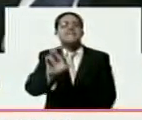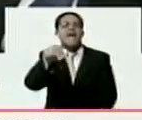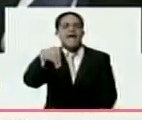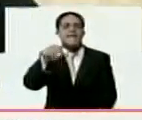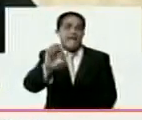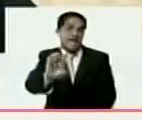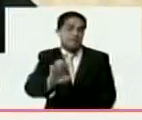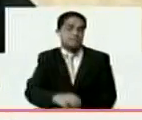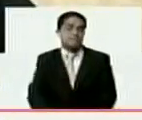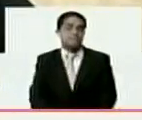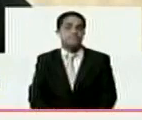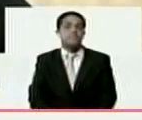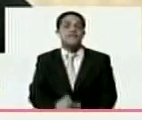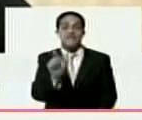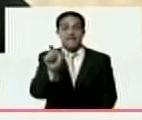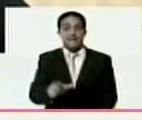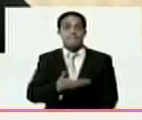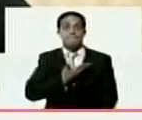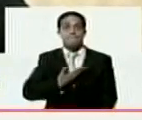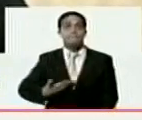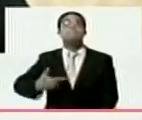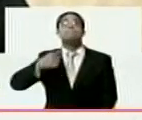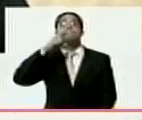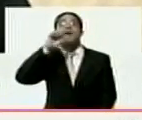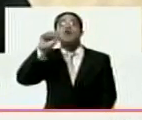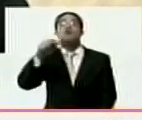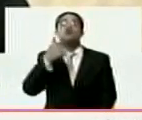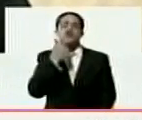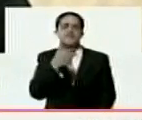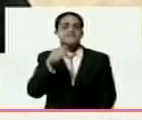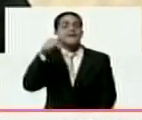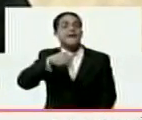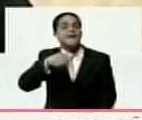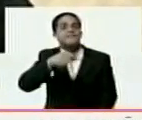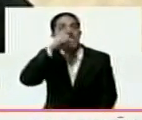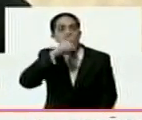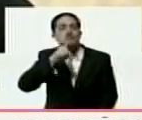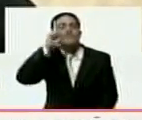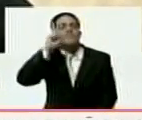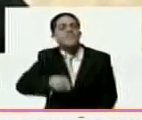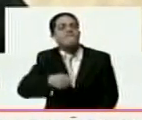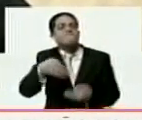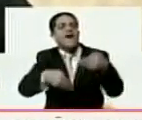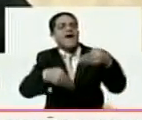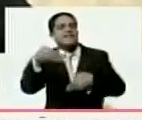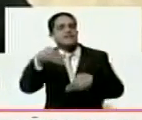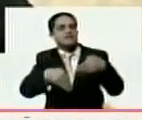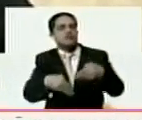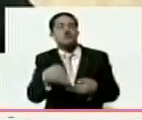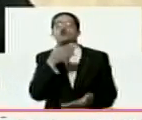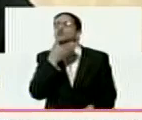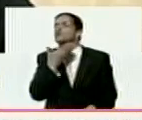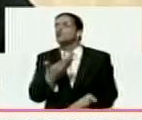siguiente: esta Constitución establece elecciones parlamentarias este año, y hagan lo que hagan,